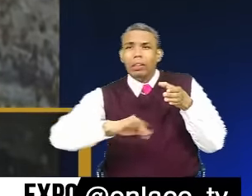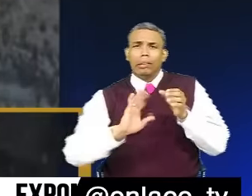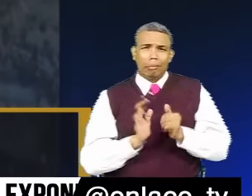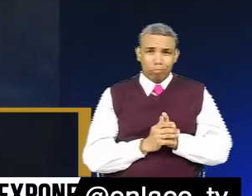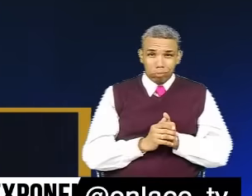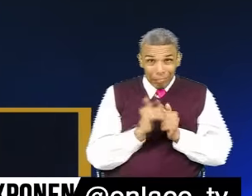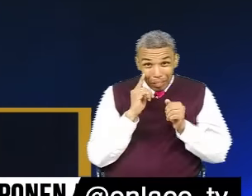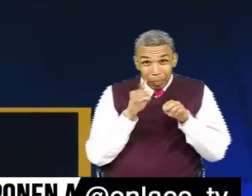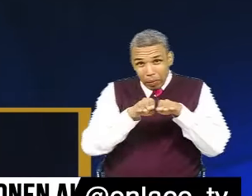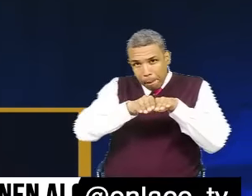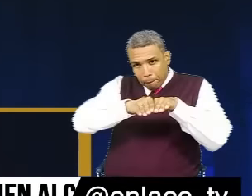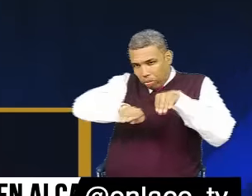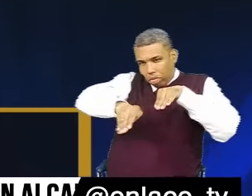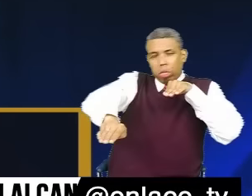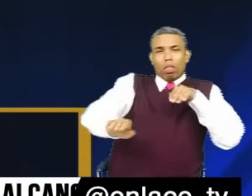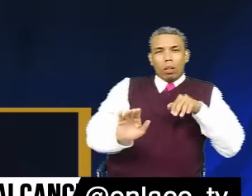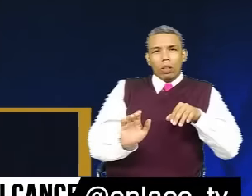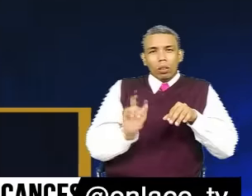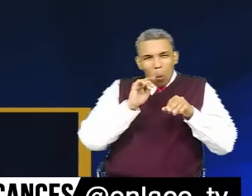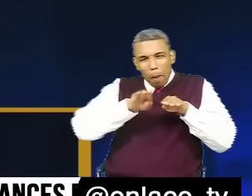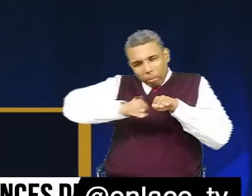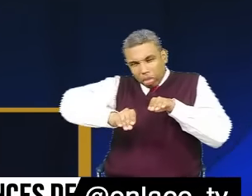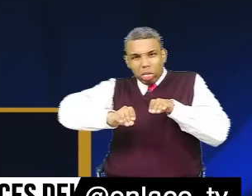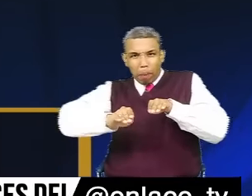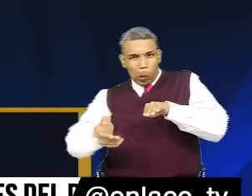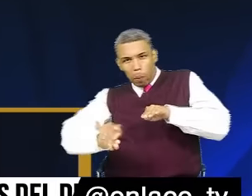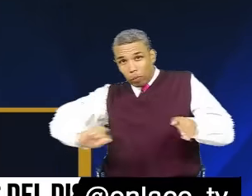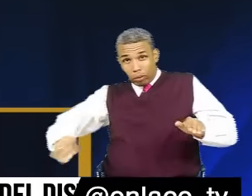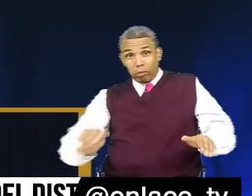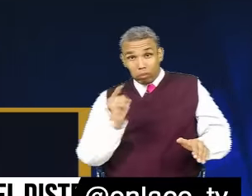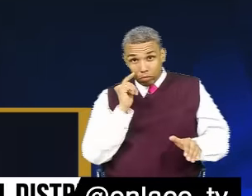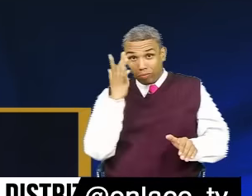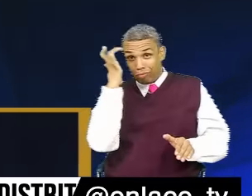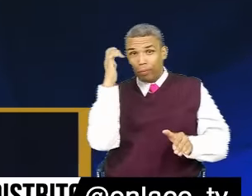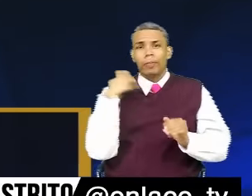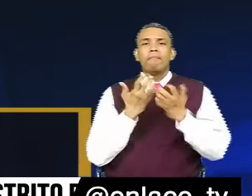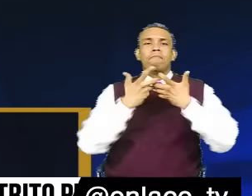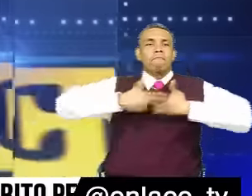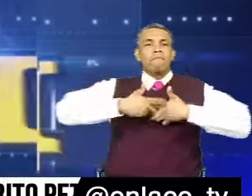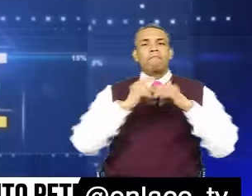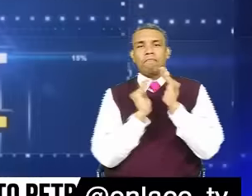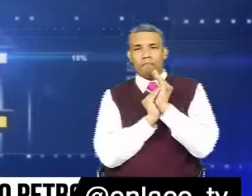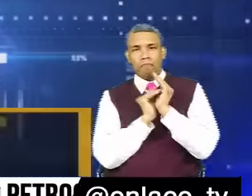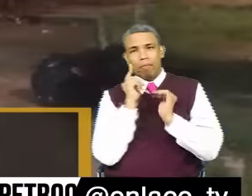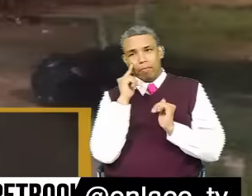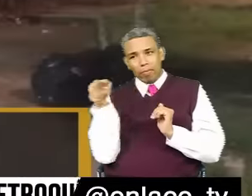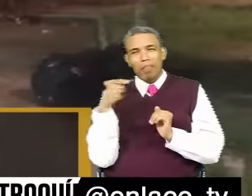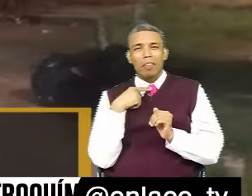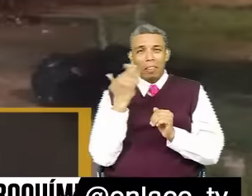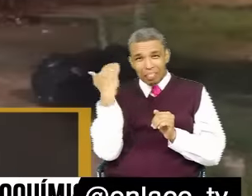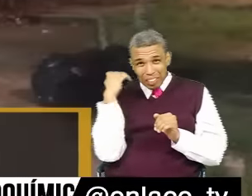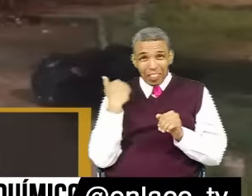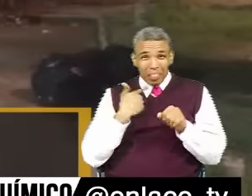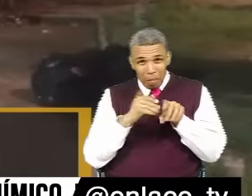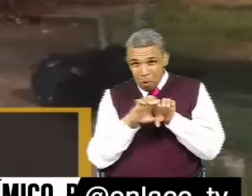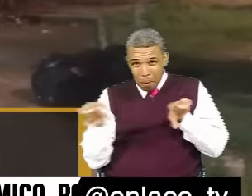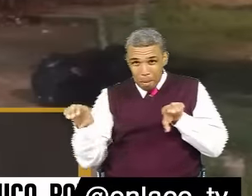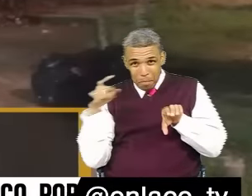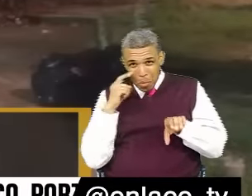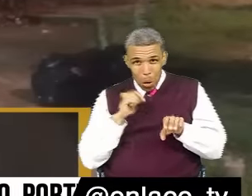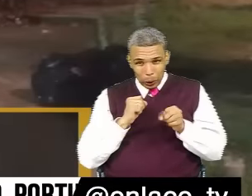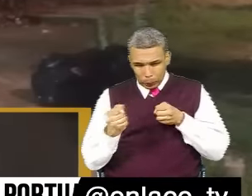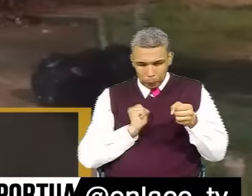causando Aguas de Barranca Bermeja con empalmar el agua lluvias al alcantarillado. Los incultos que podan árboles